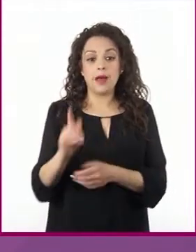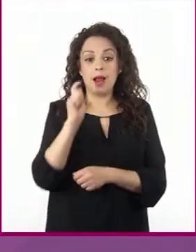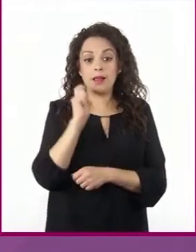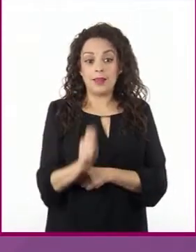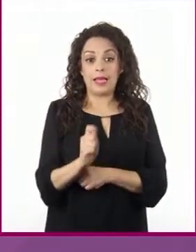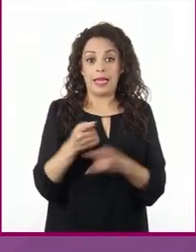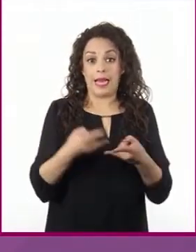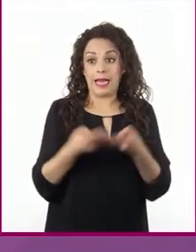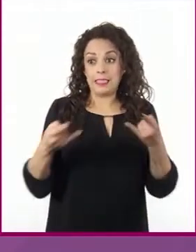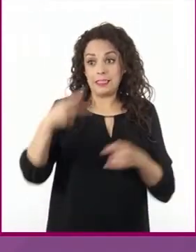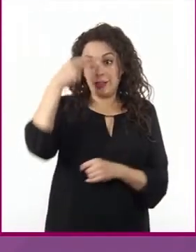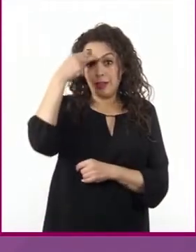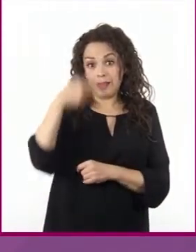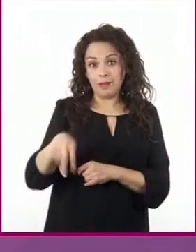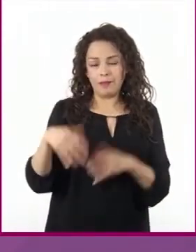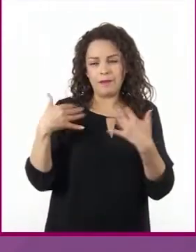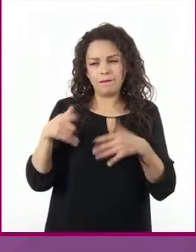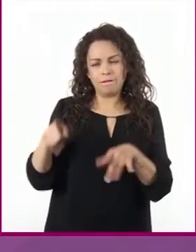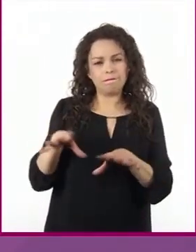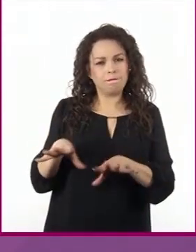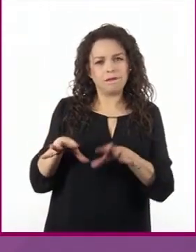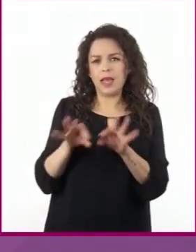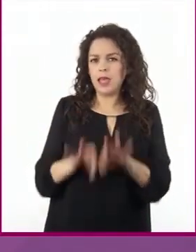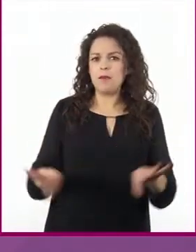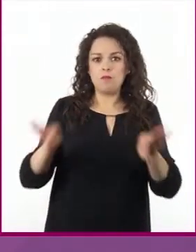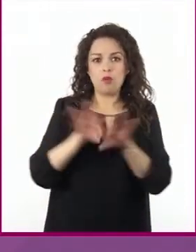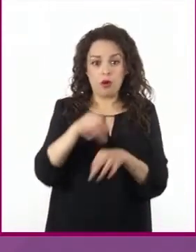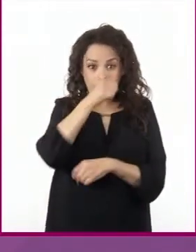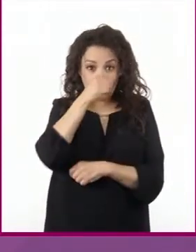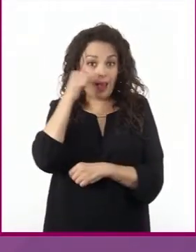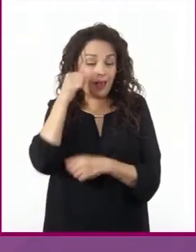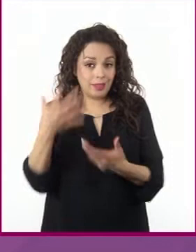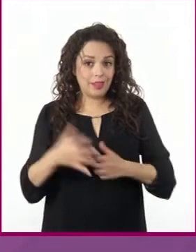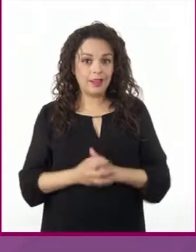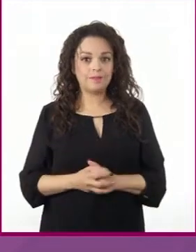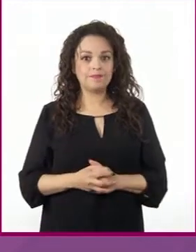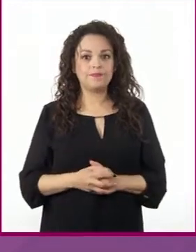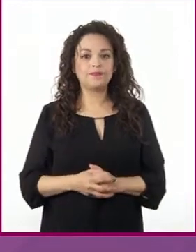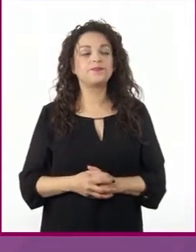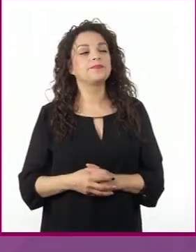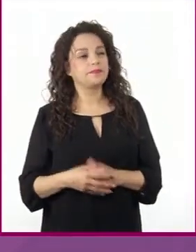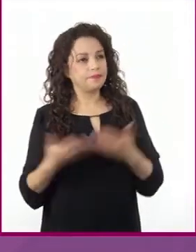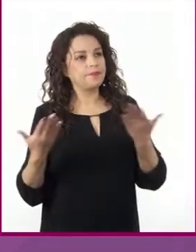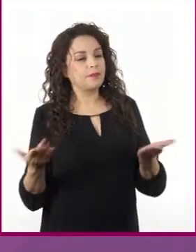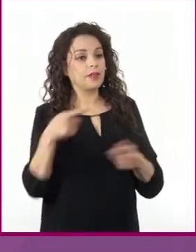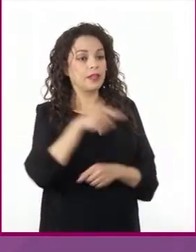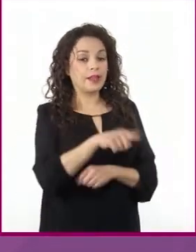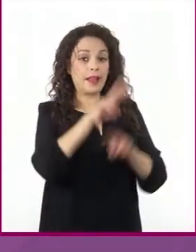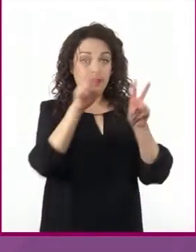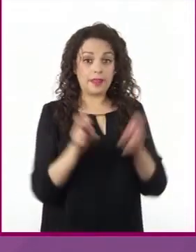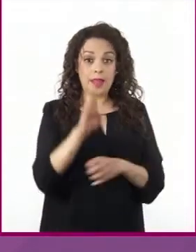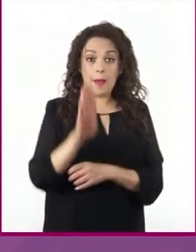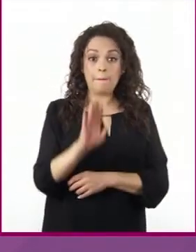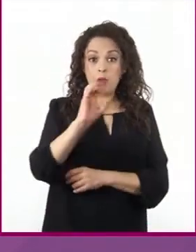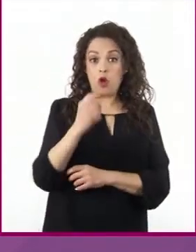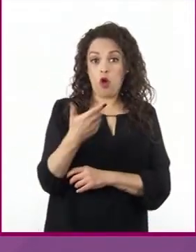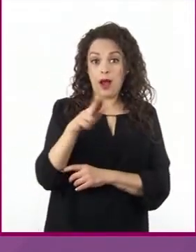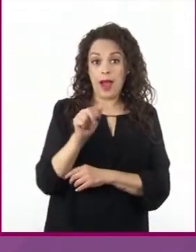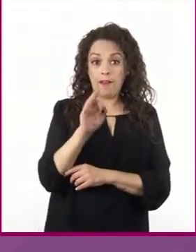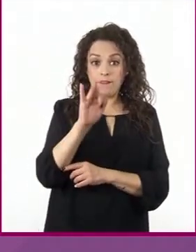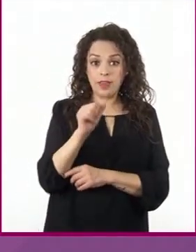trascendental en la historia de nuestro país. Para empezar la biografía, son de